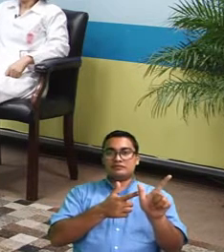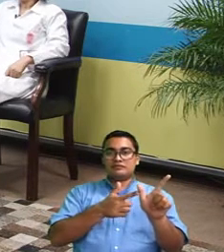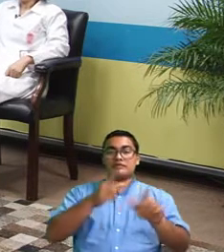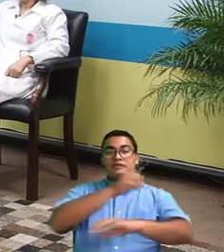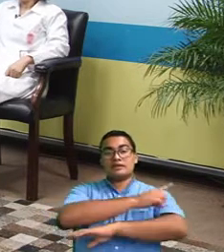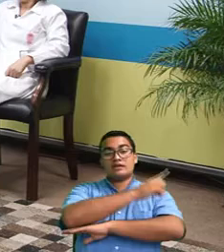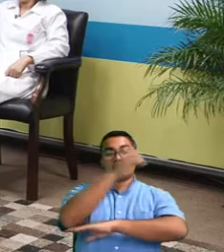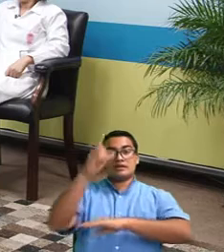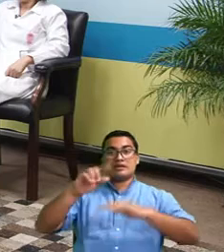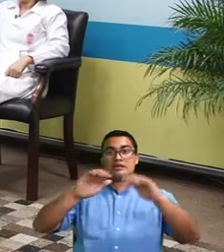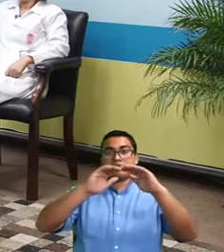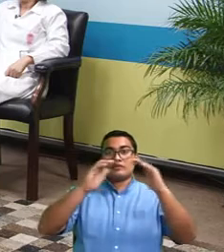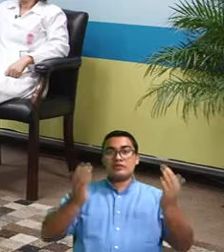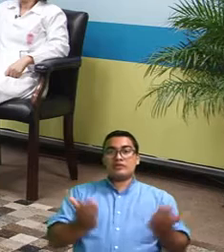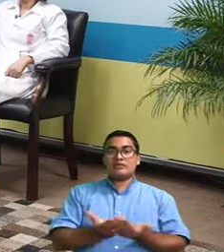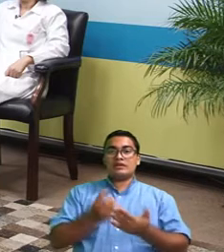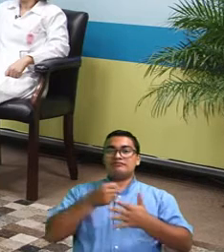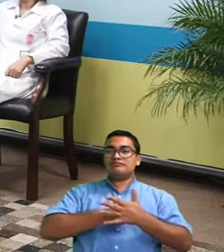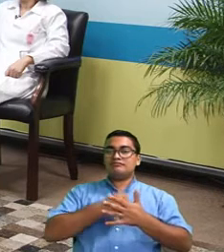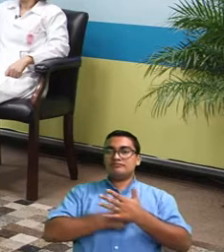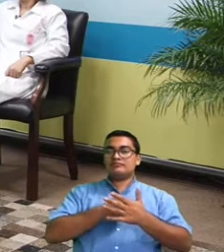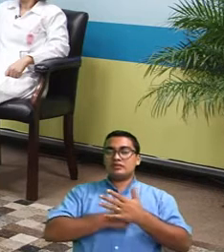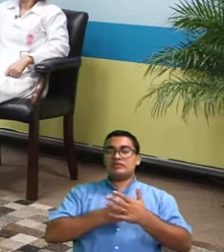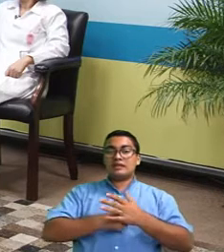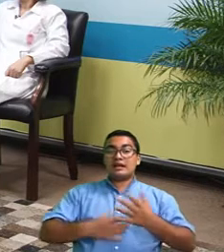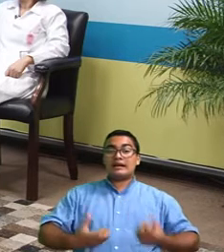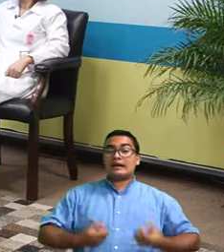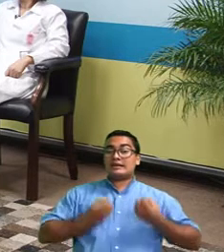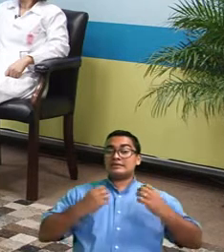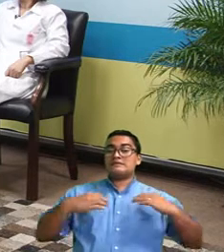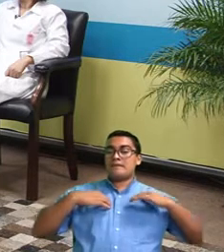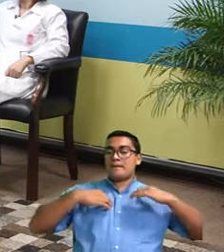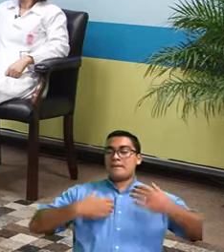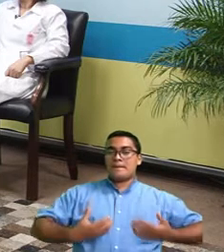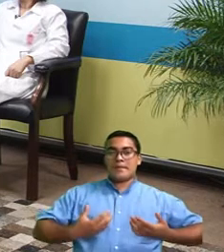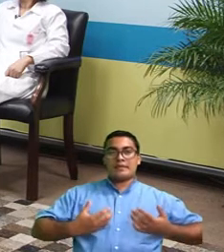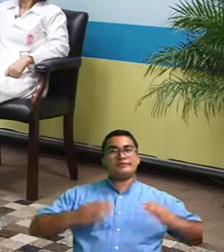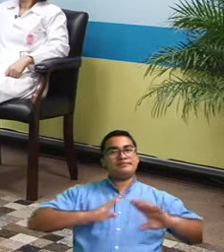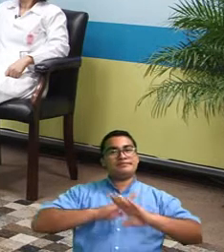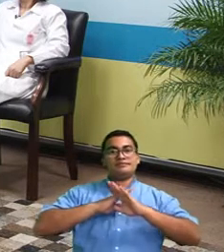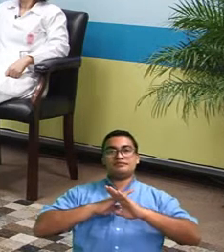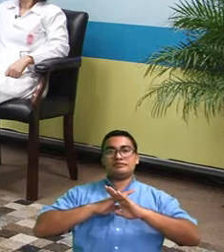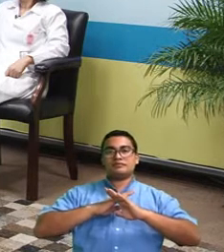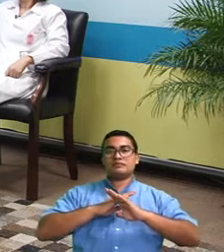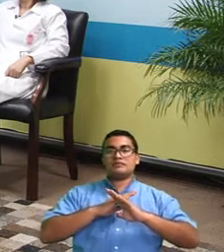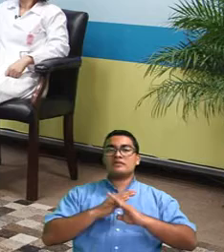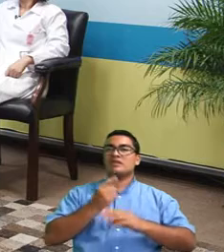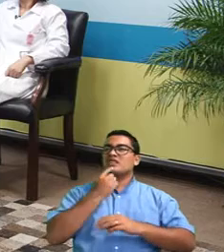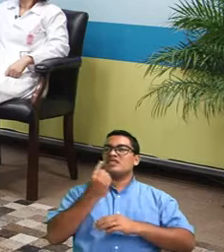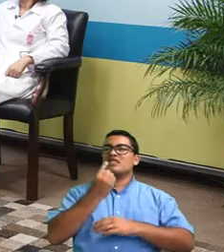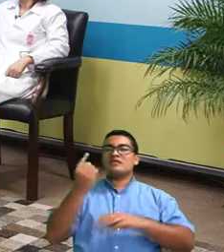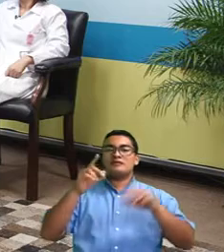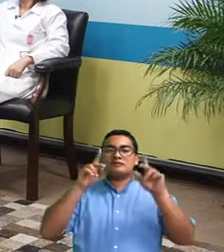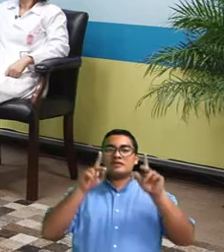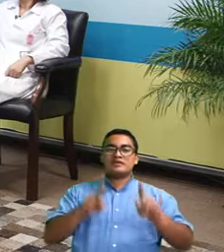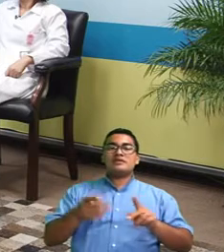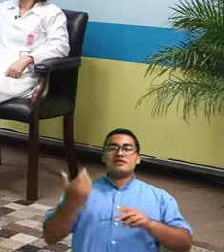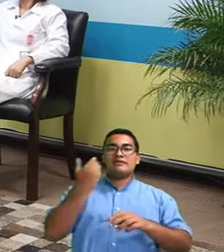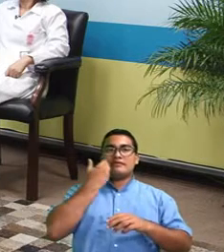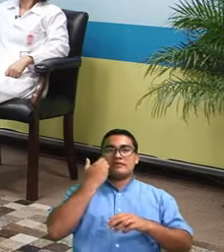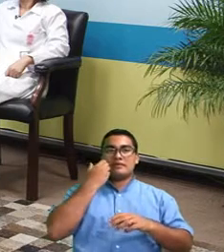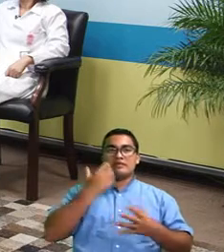Día Mundial de la Lucha contra el Cáncer de Mama. Ya. Ahora, ¿quiénes están más padeciendo de estos